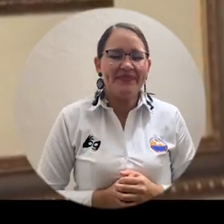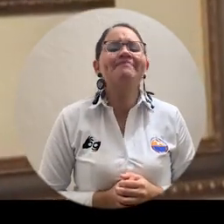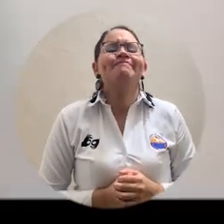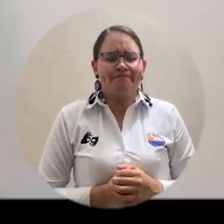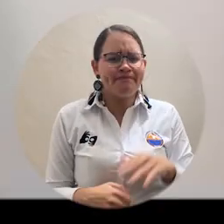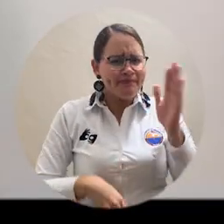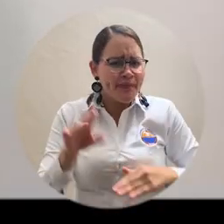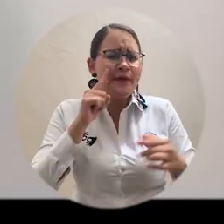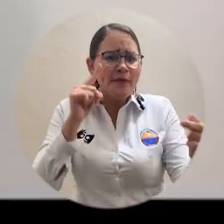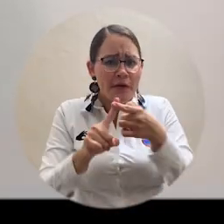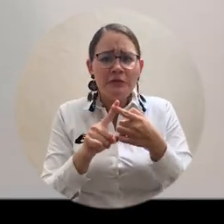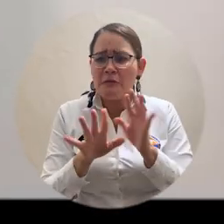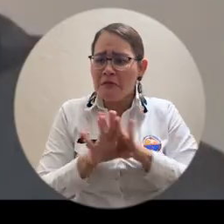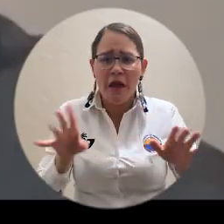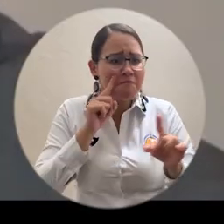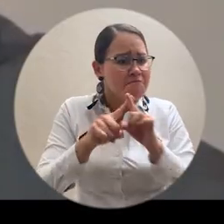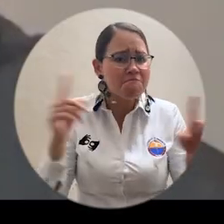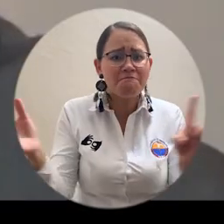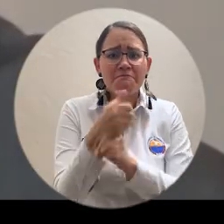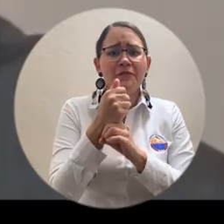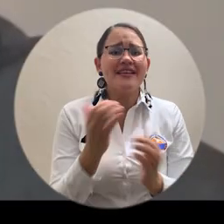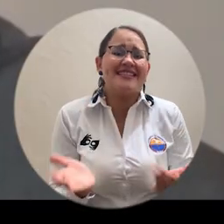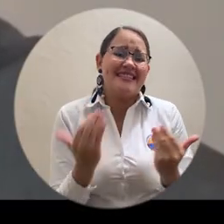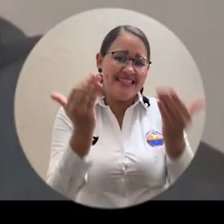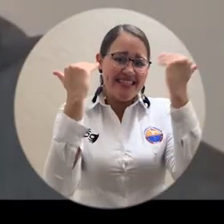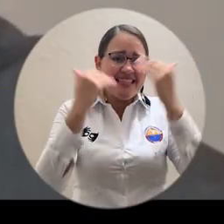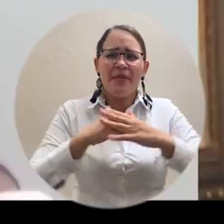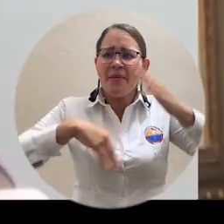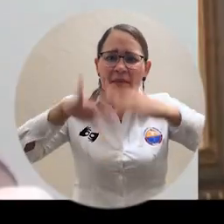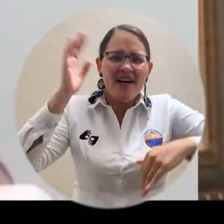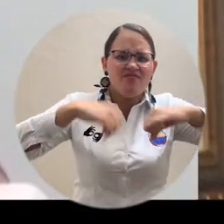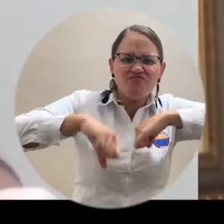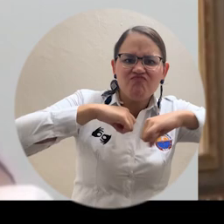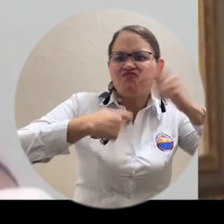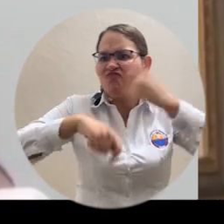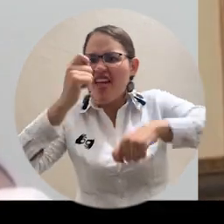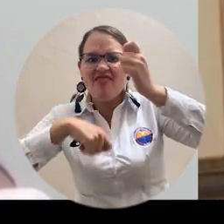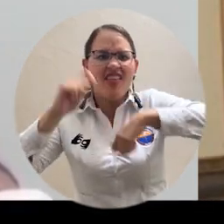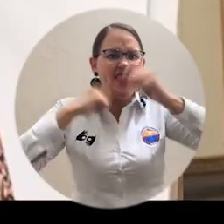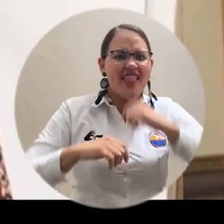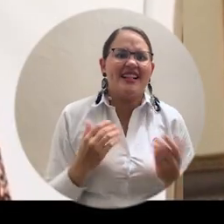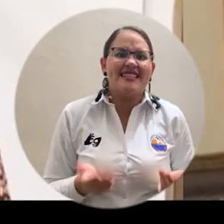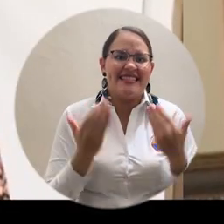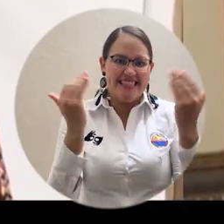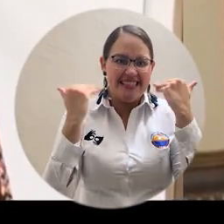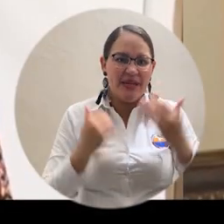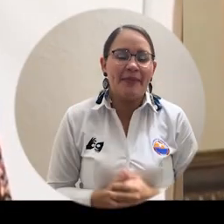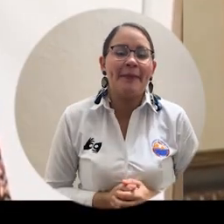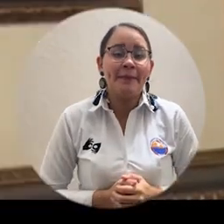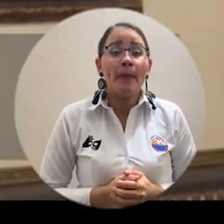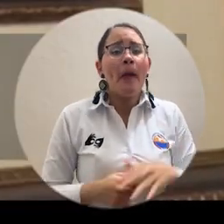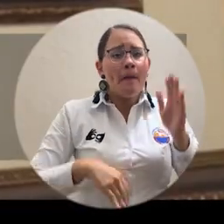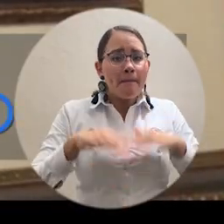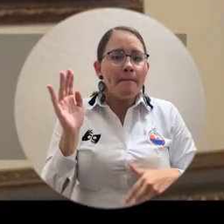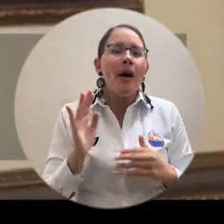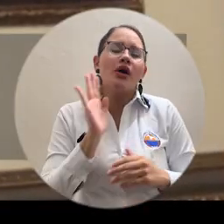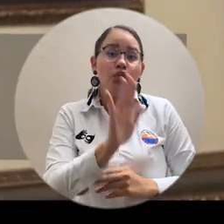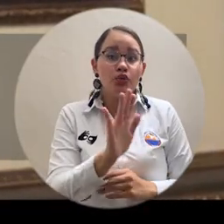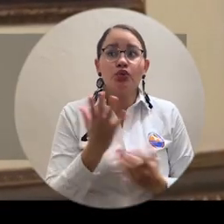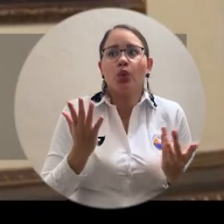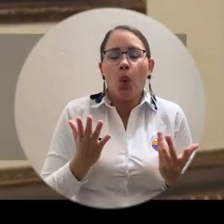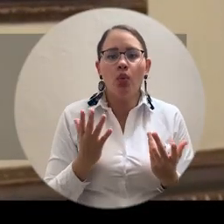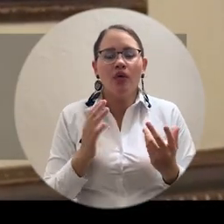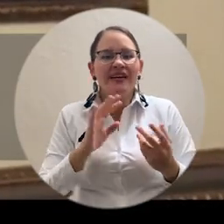resultados esperados con la conferencia El Marketing Rompe las Barreras del Confinamiento. La asistencia fue masiva con un